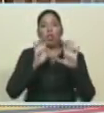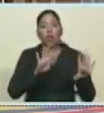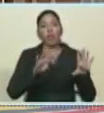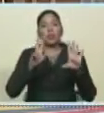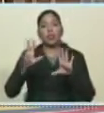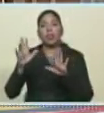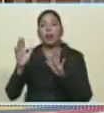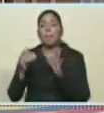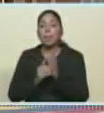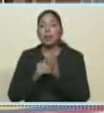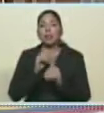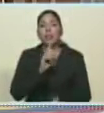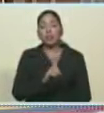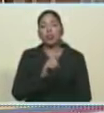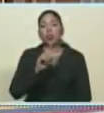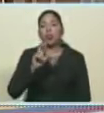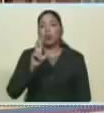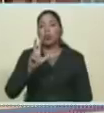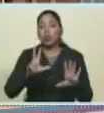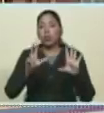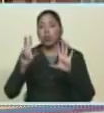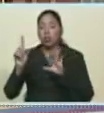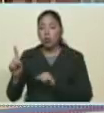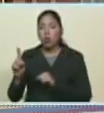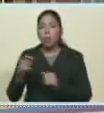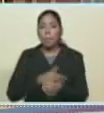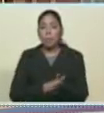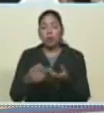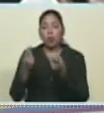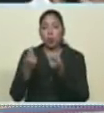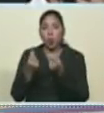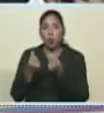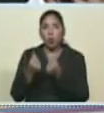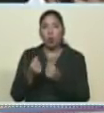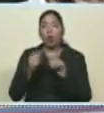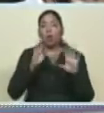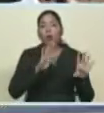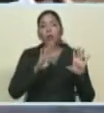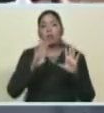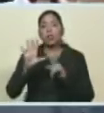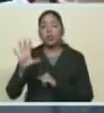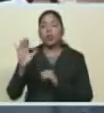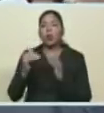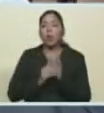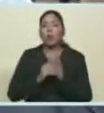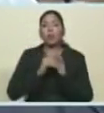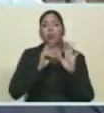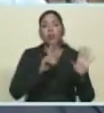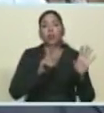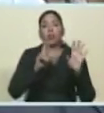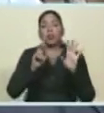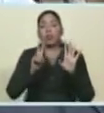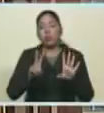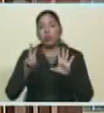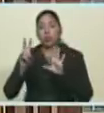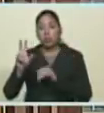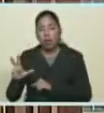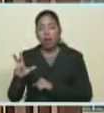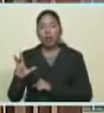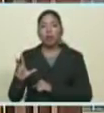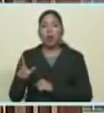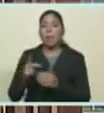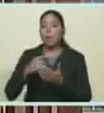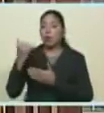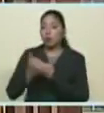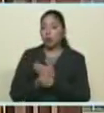93.181 millones de bolívares para la gobernación, 45.773 millones de bolívares de proyecto.